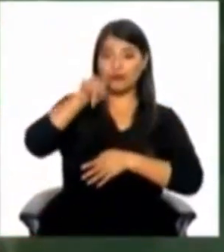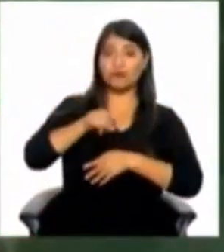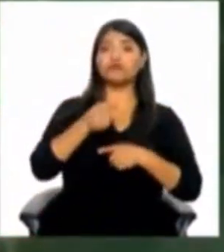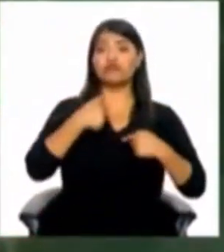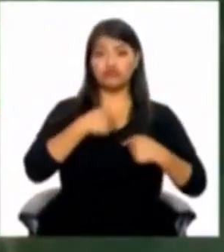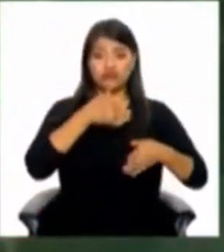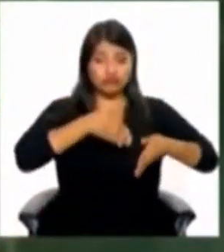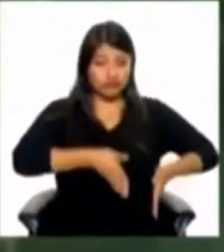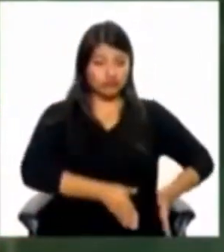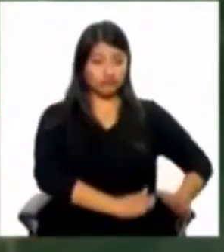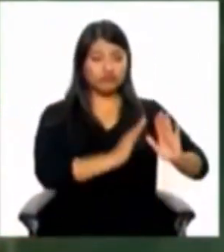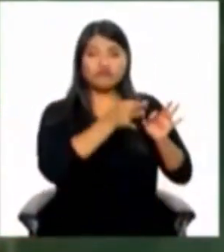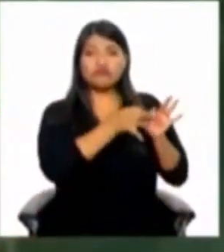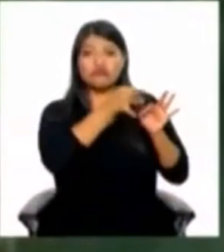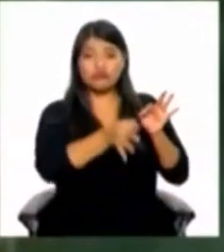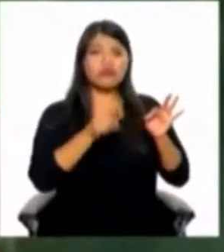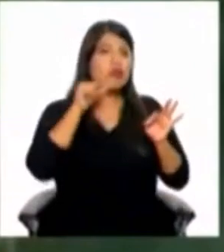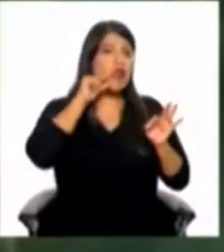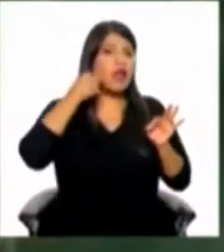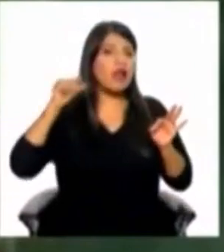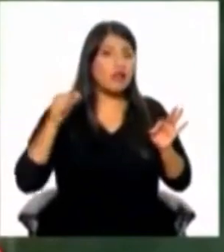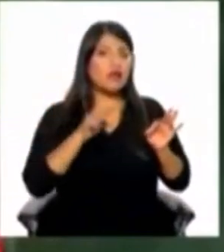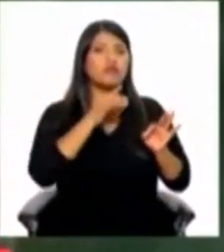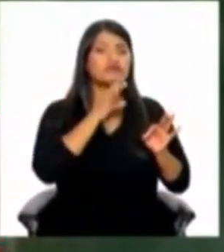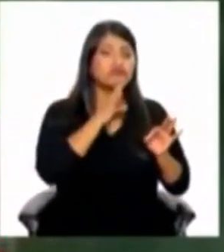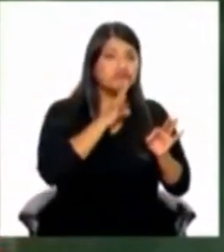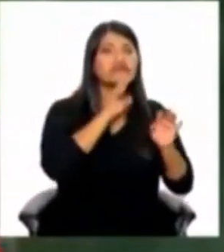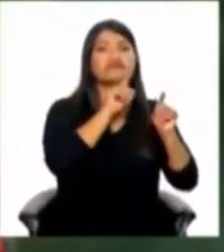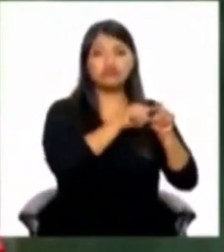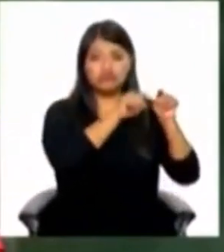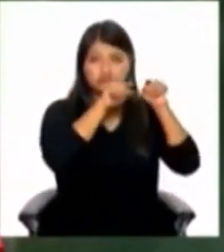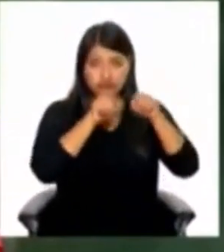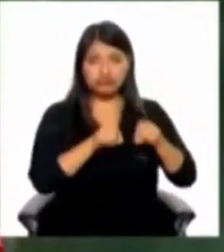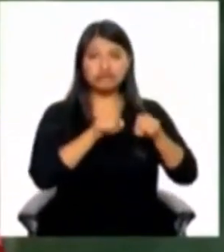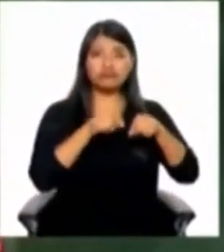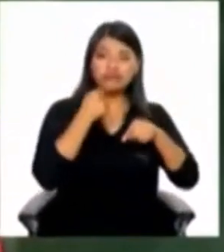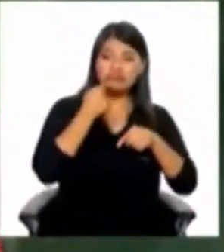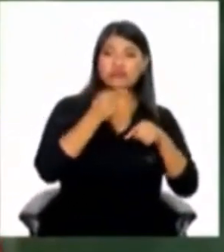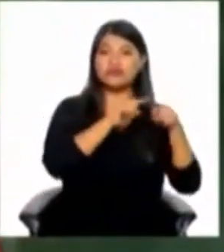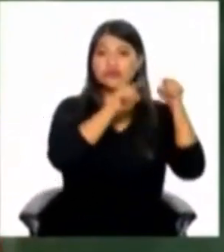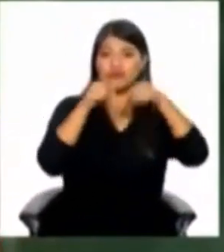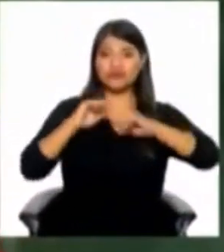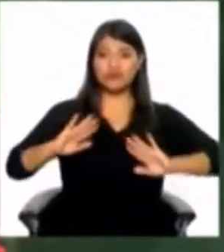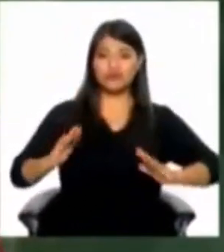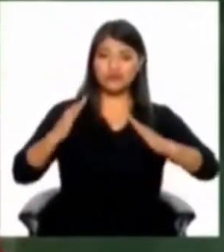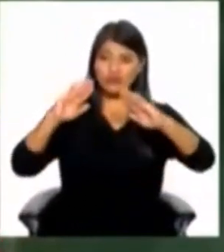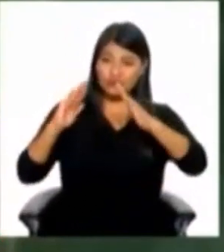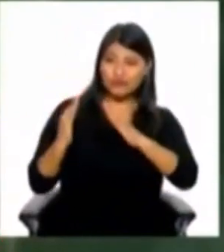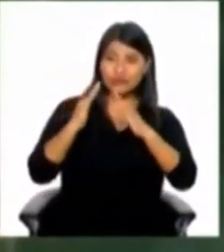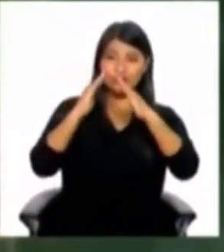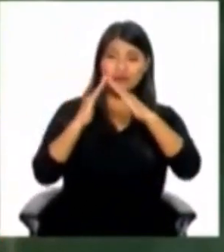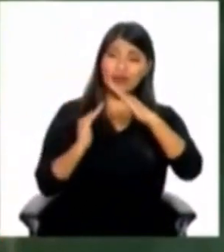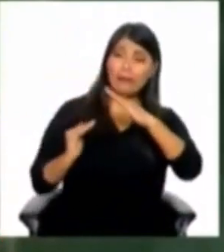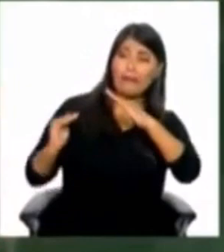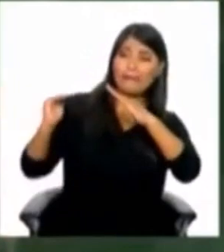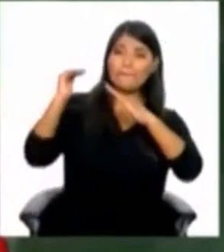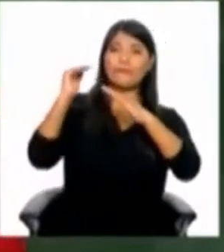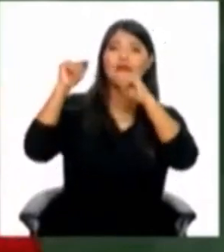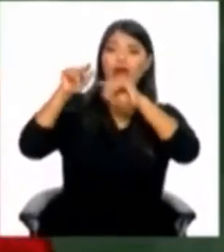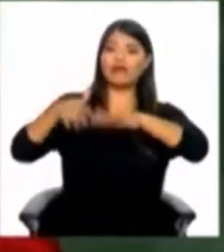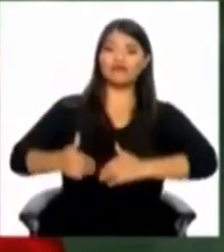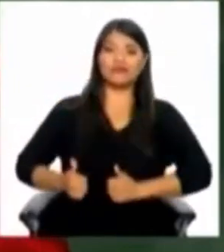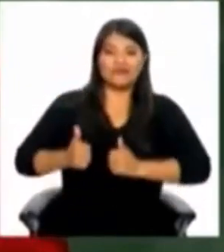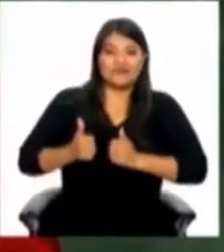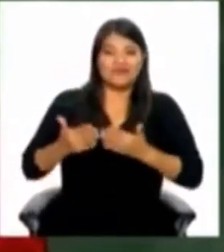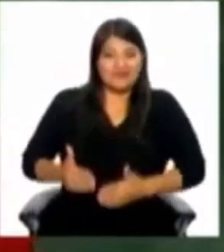provinciana, quechohablante, nacida en las alturas del sur de los Andes peruanos, y